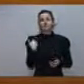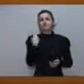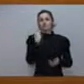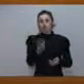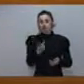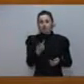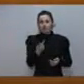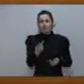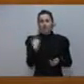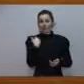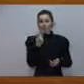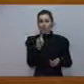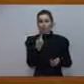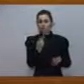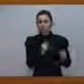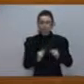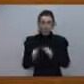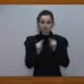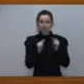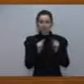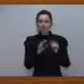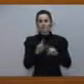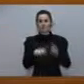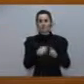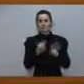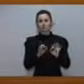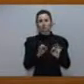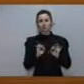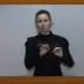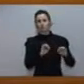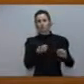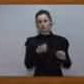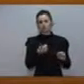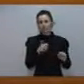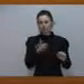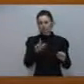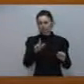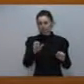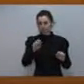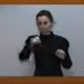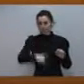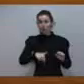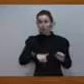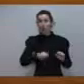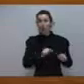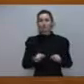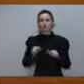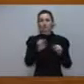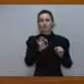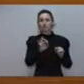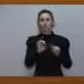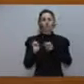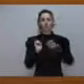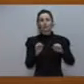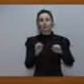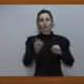años discutíamos y aprobábamos el rechazo al ERE. Hoy discutimos o rechazamos lo que se ha cumplido, que